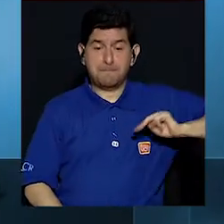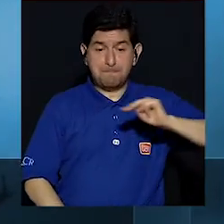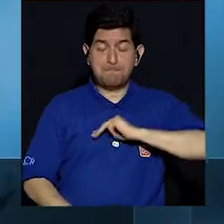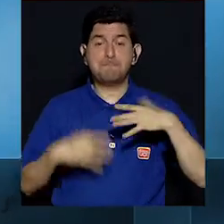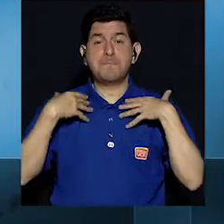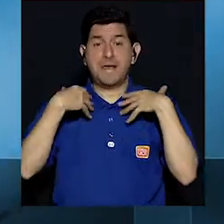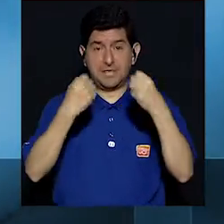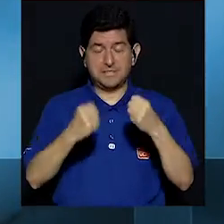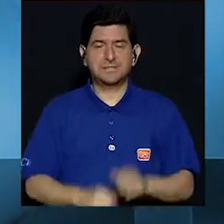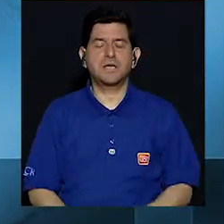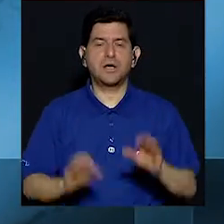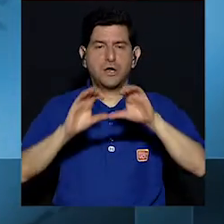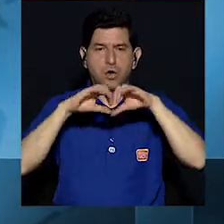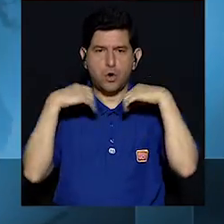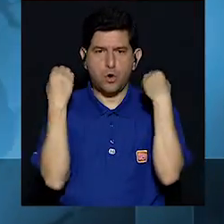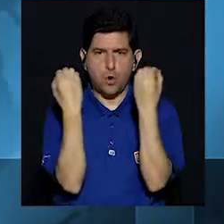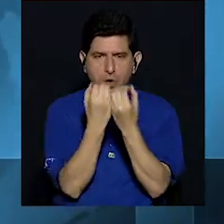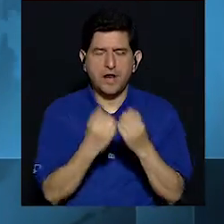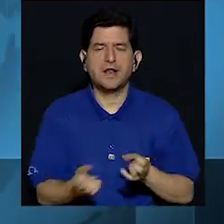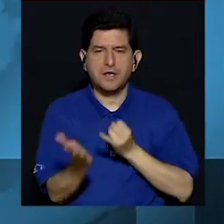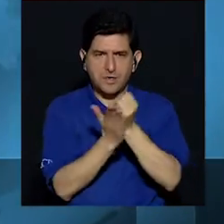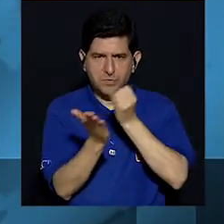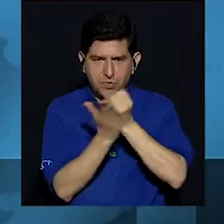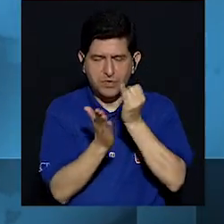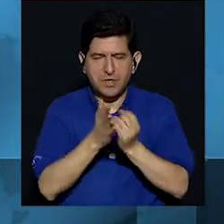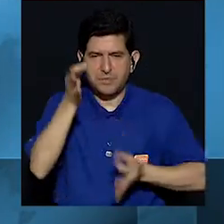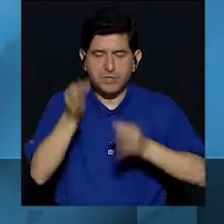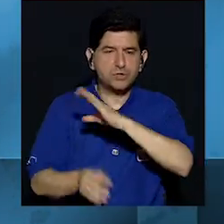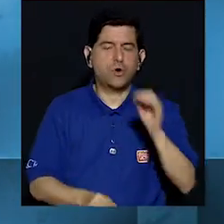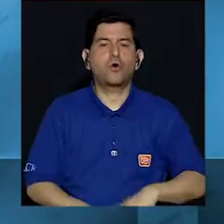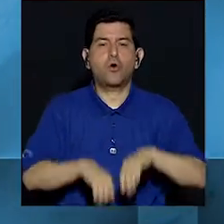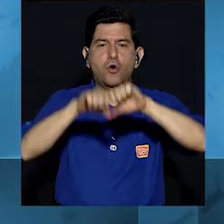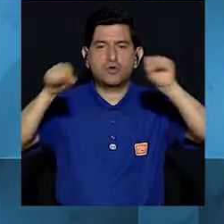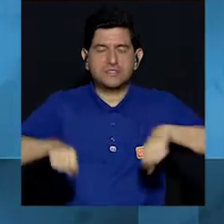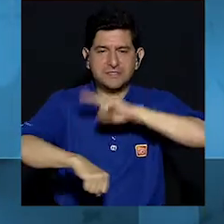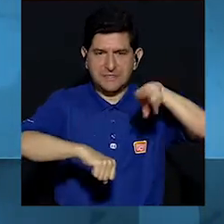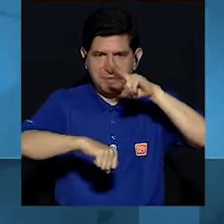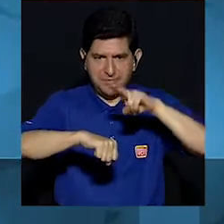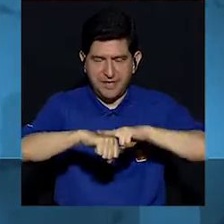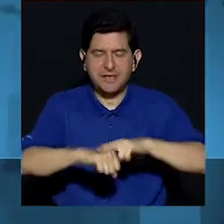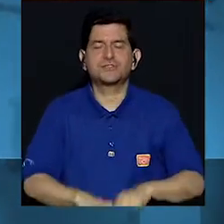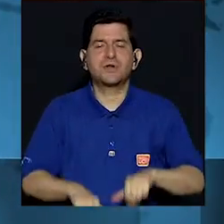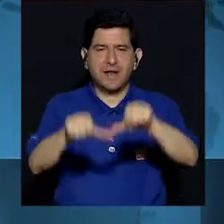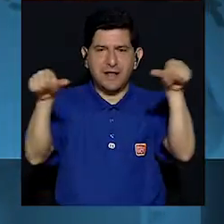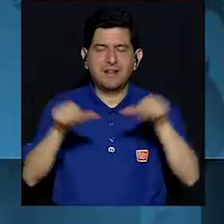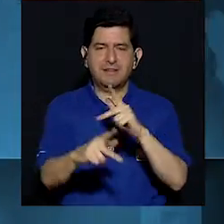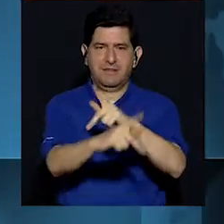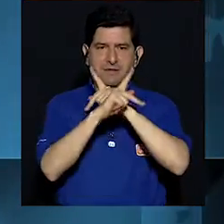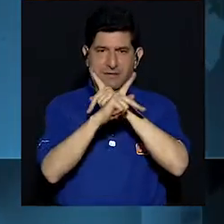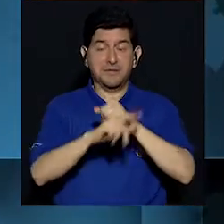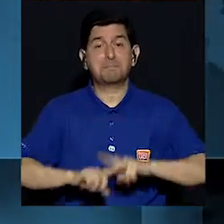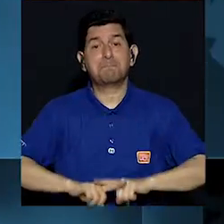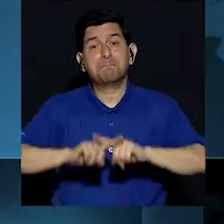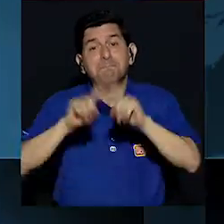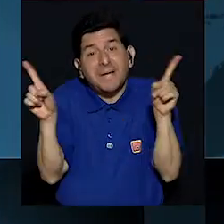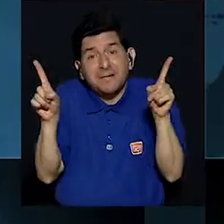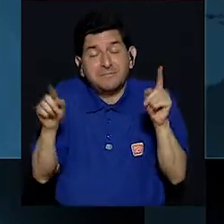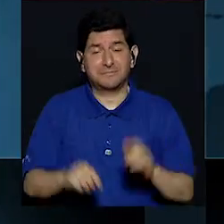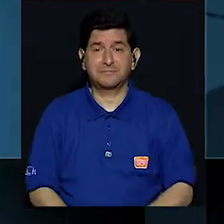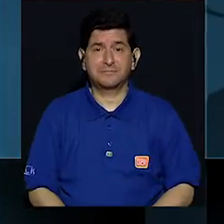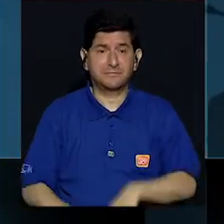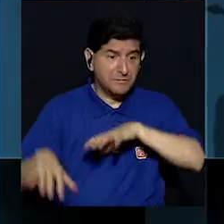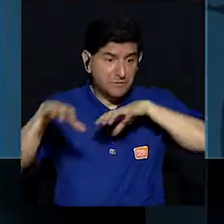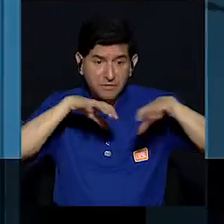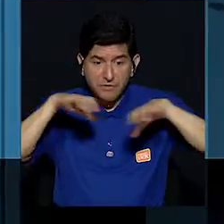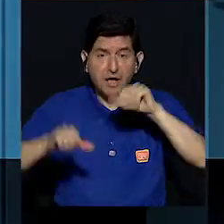Salud, el Organismo de Investigación Judicial o ante el Sistema Nacional de Áreas de Conservación. Sin embargo, la reacción